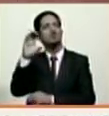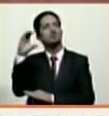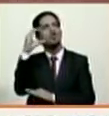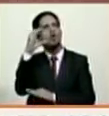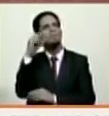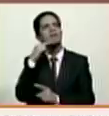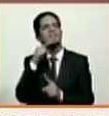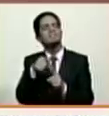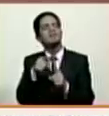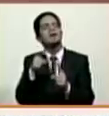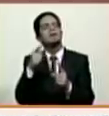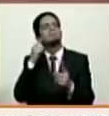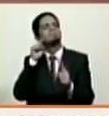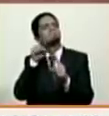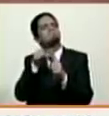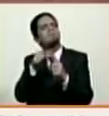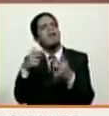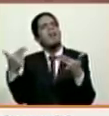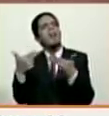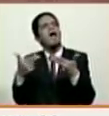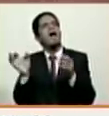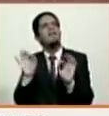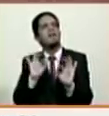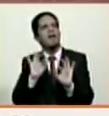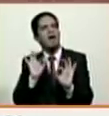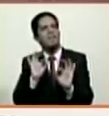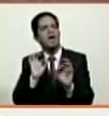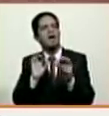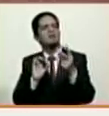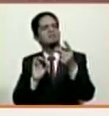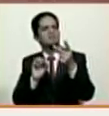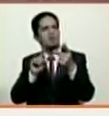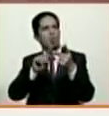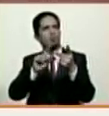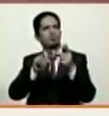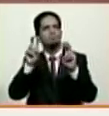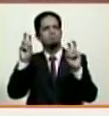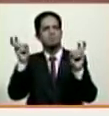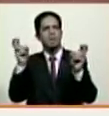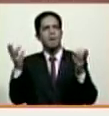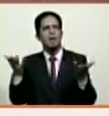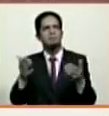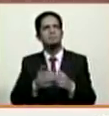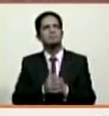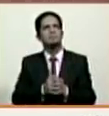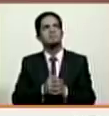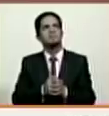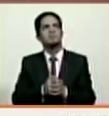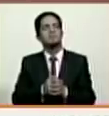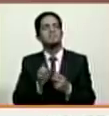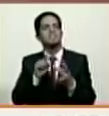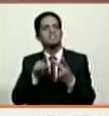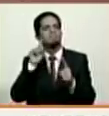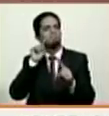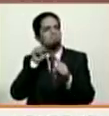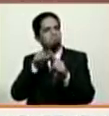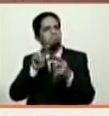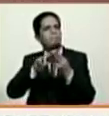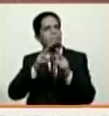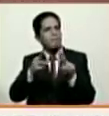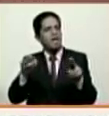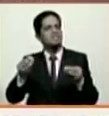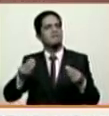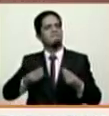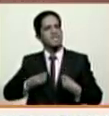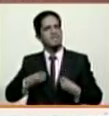Guerra Nada. Y el otro lema de ese gran concierto para la paz, para la vida, para la